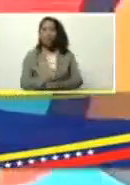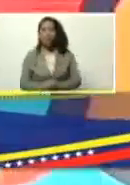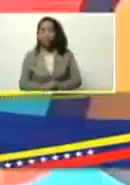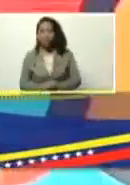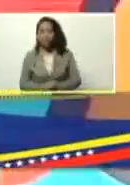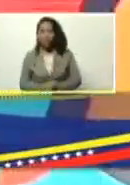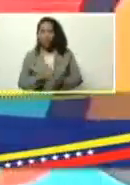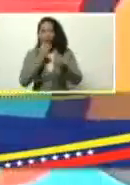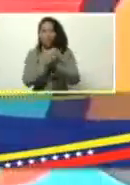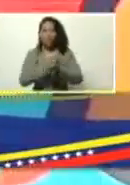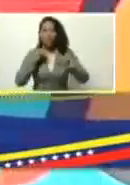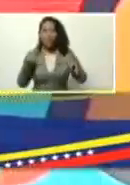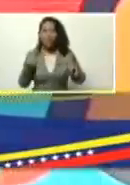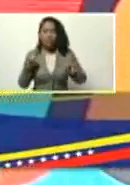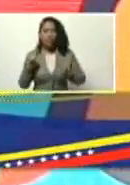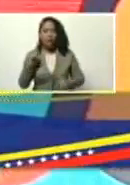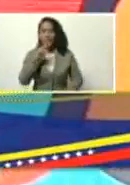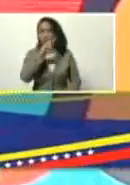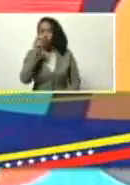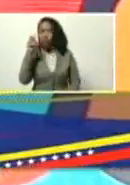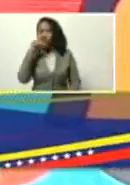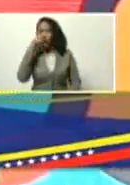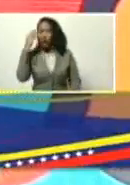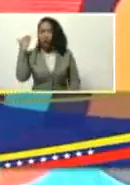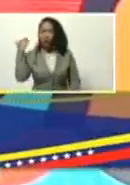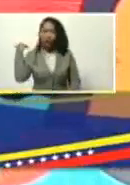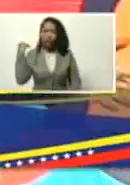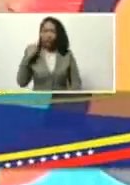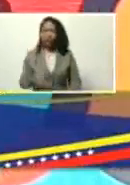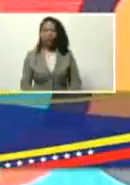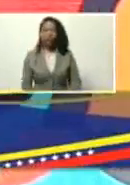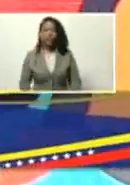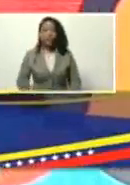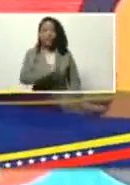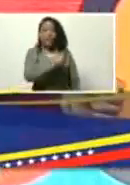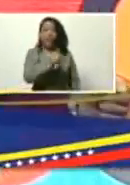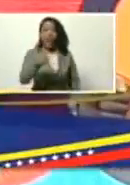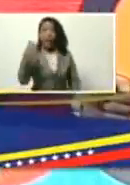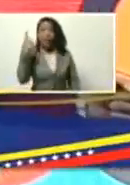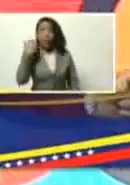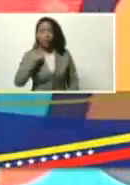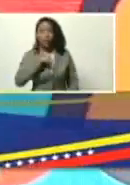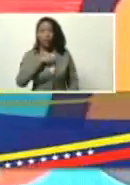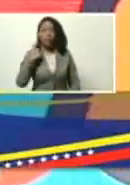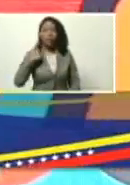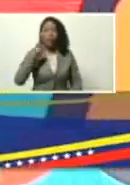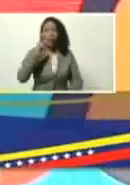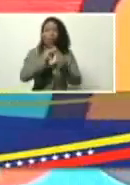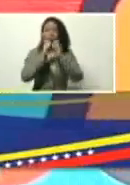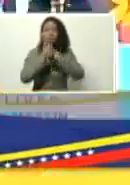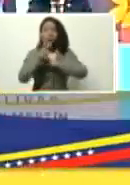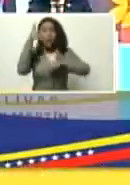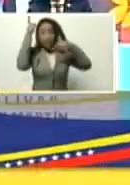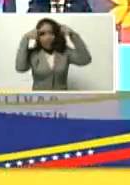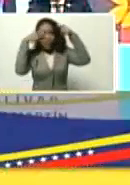de independencia de hace 200 años. Y cada uno de nosotros se tiene que convertir en un